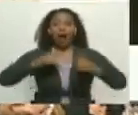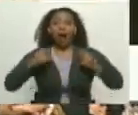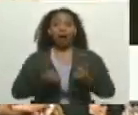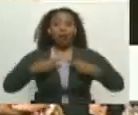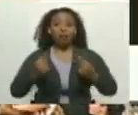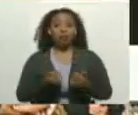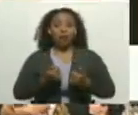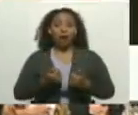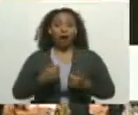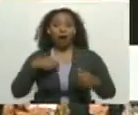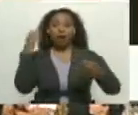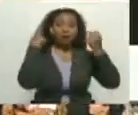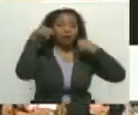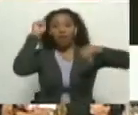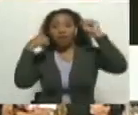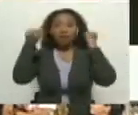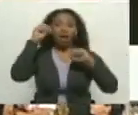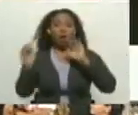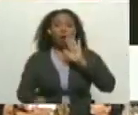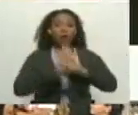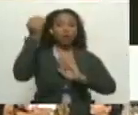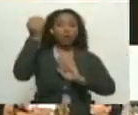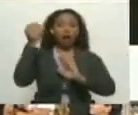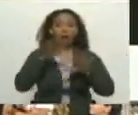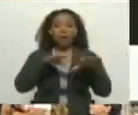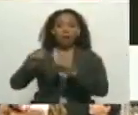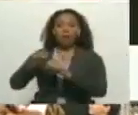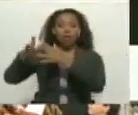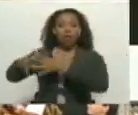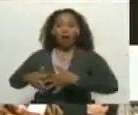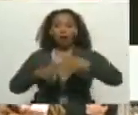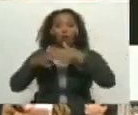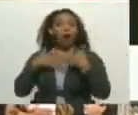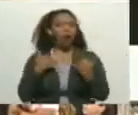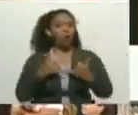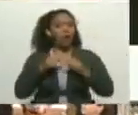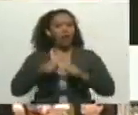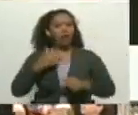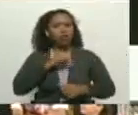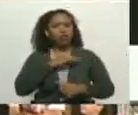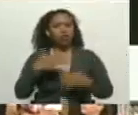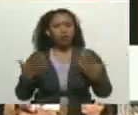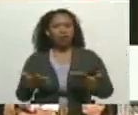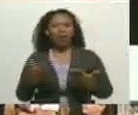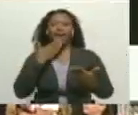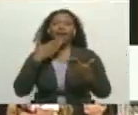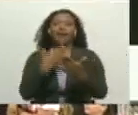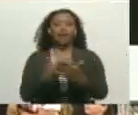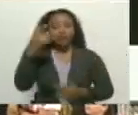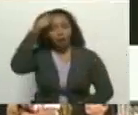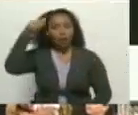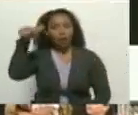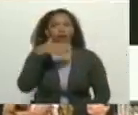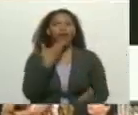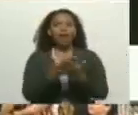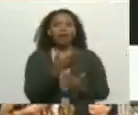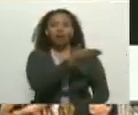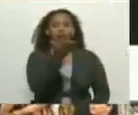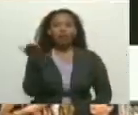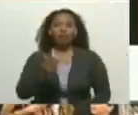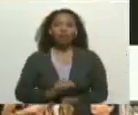en rebeldía contra el imperialismo norteamericano. Y ahora lo que nos queda a nosotros, gracias a este pueblo, gracias a ustedes,